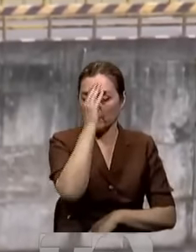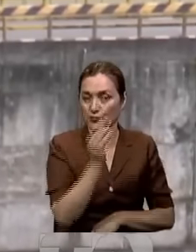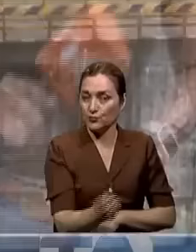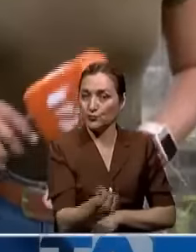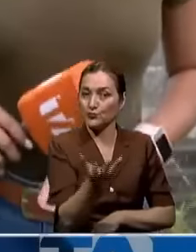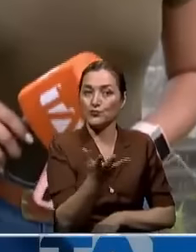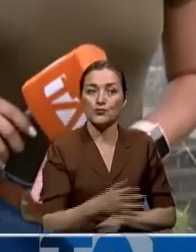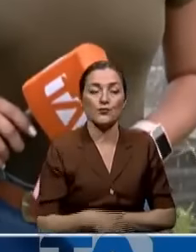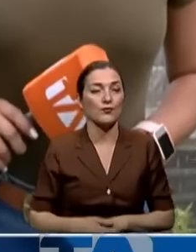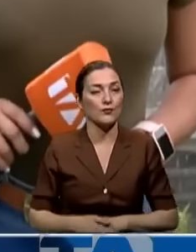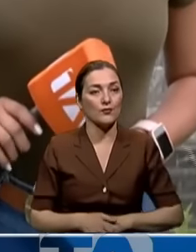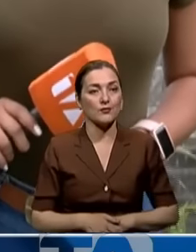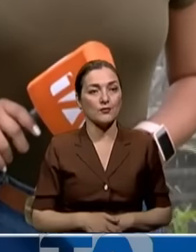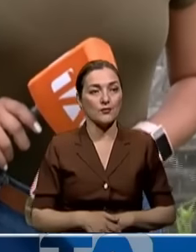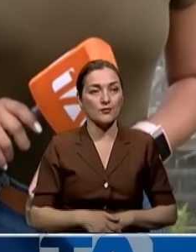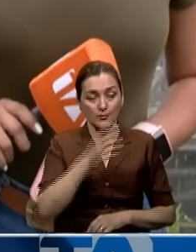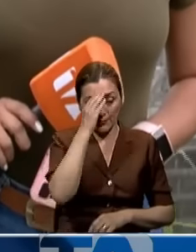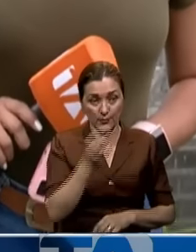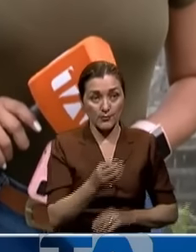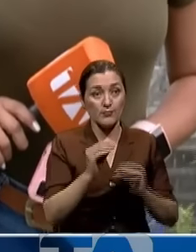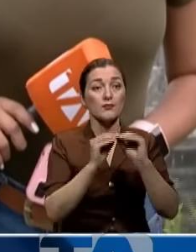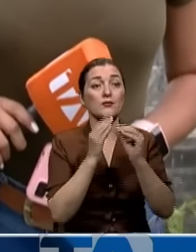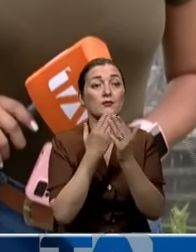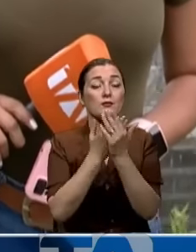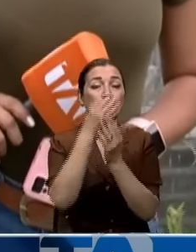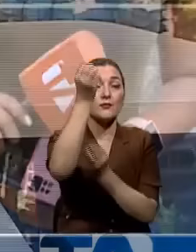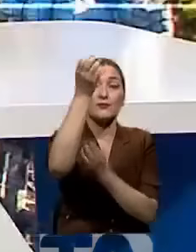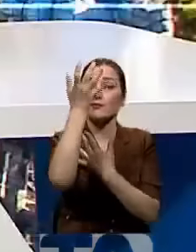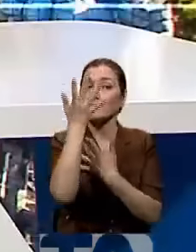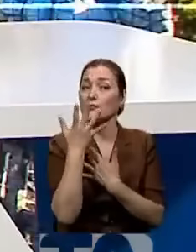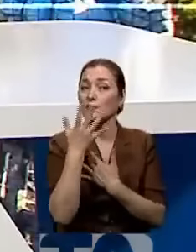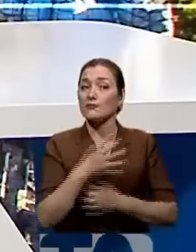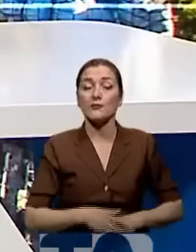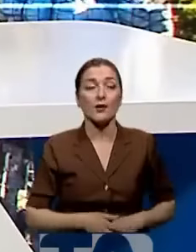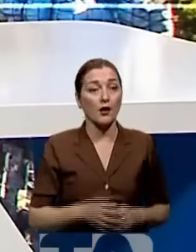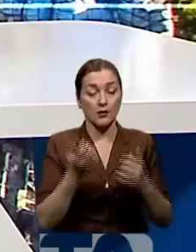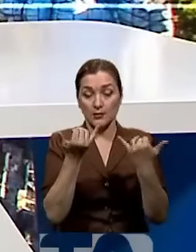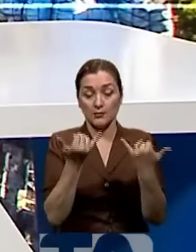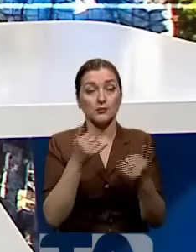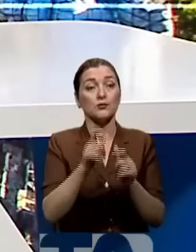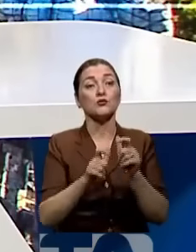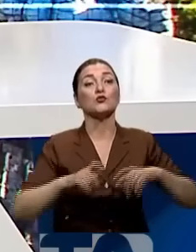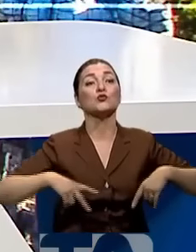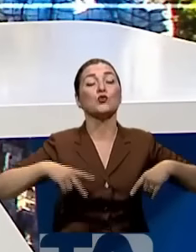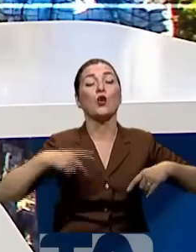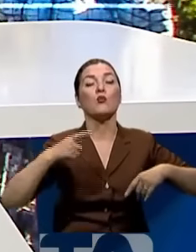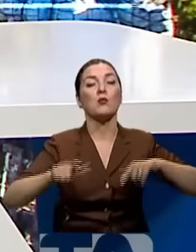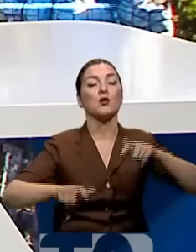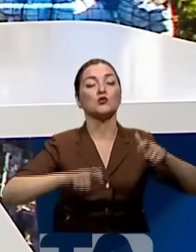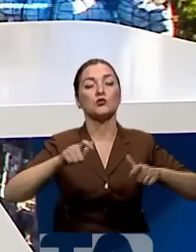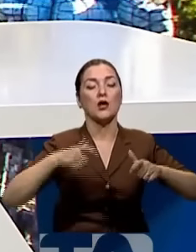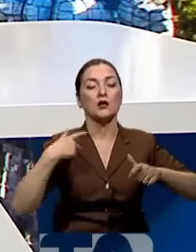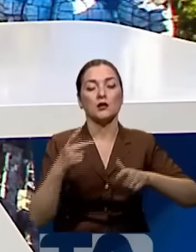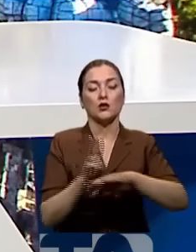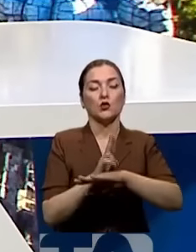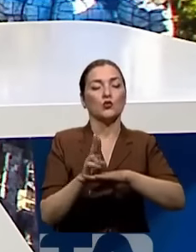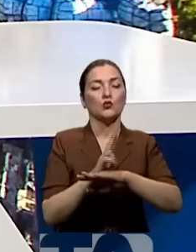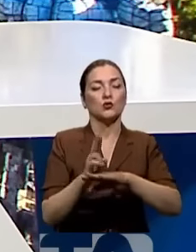días. Buenos días, Lucy, gracias por tu reporte. Les contamos ahora que usuarios del Centro de Revisión Técnica